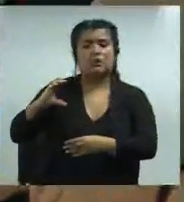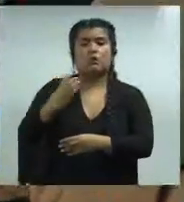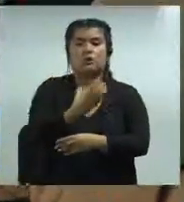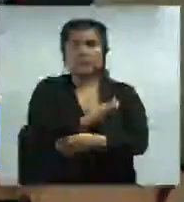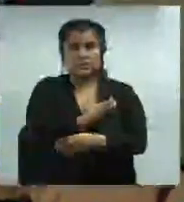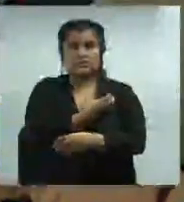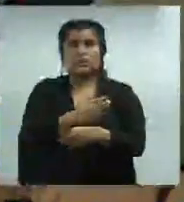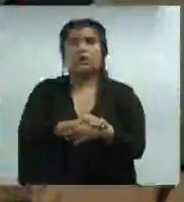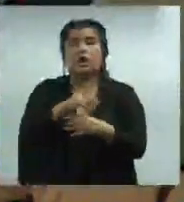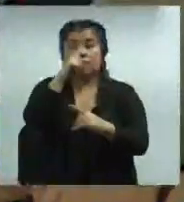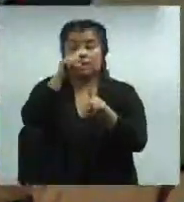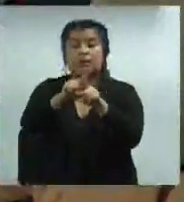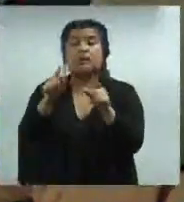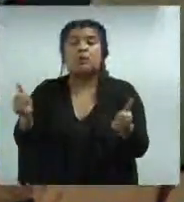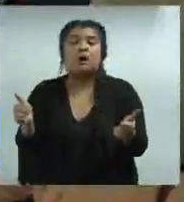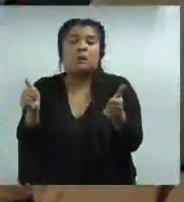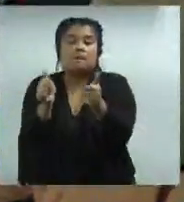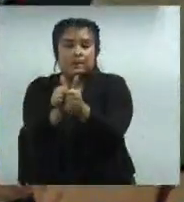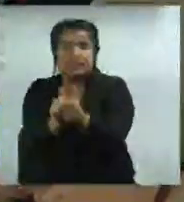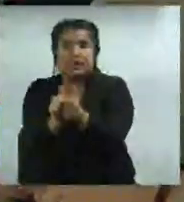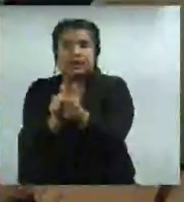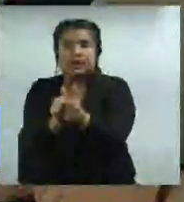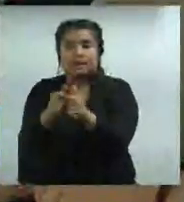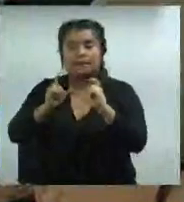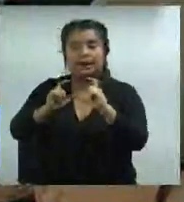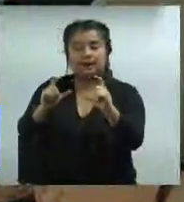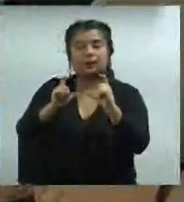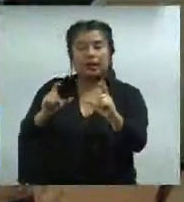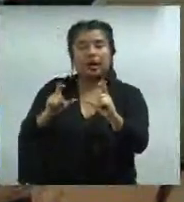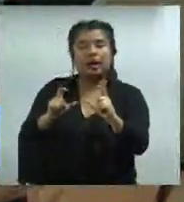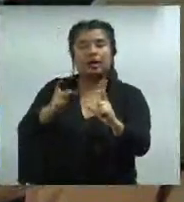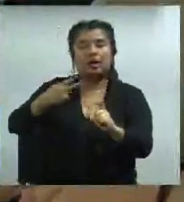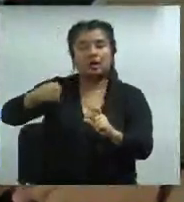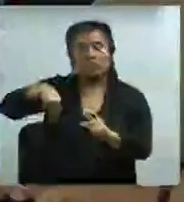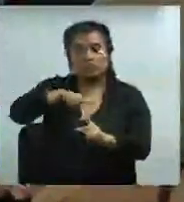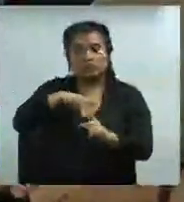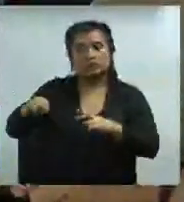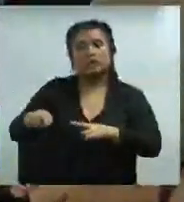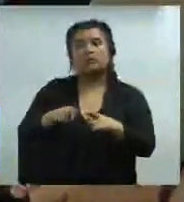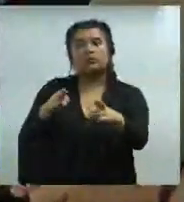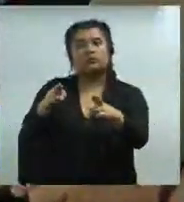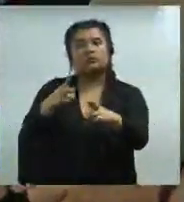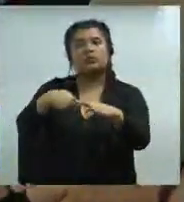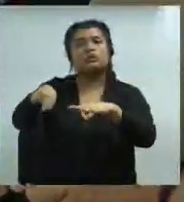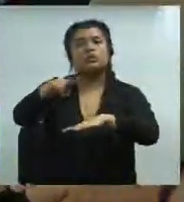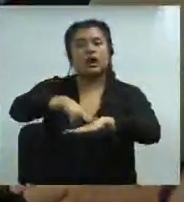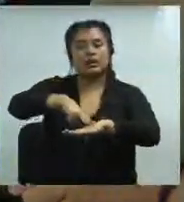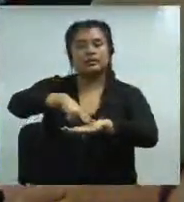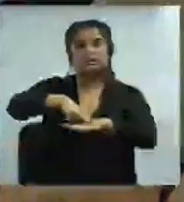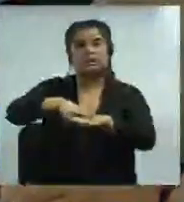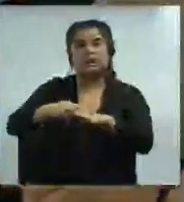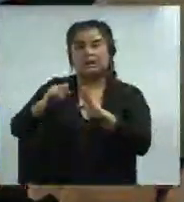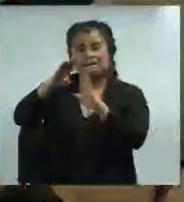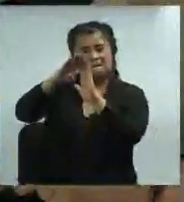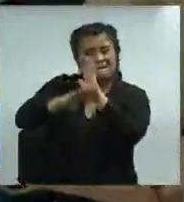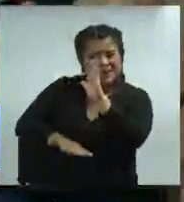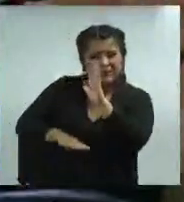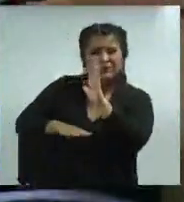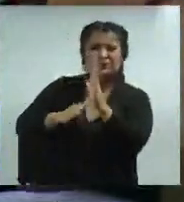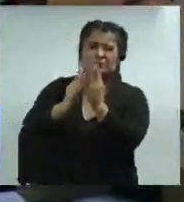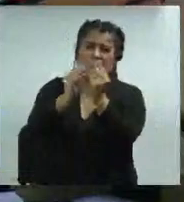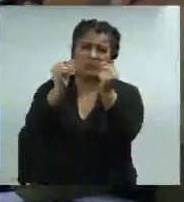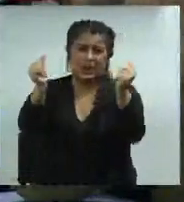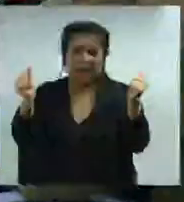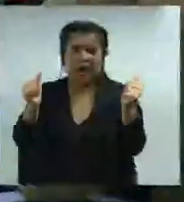el acompañamiento para velar por el medio ambiente, por nuestros recursos naturales, por eliminar y bajar la contaminación, porque